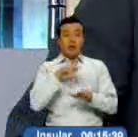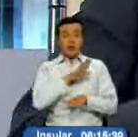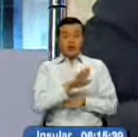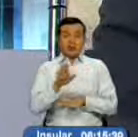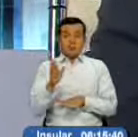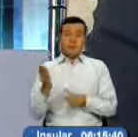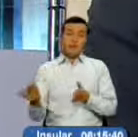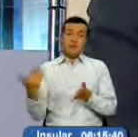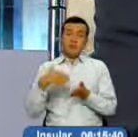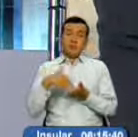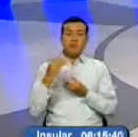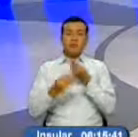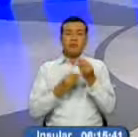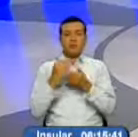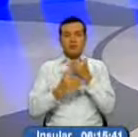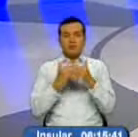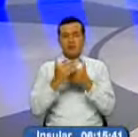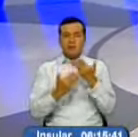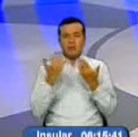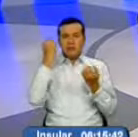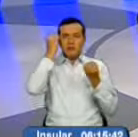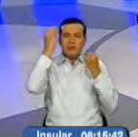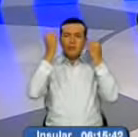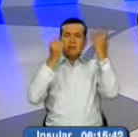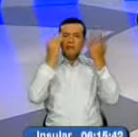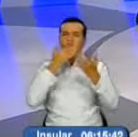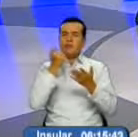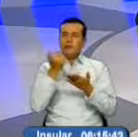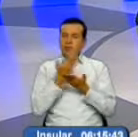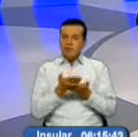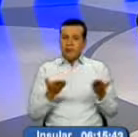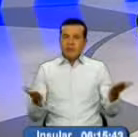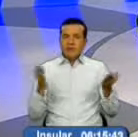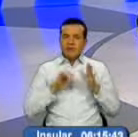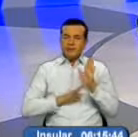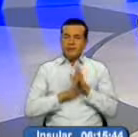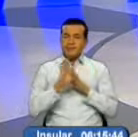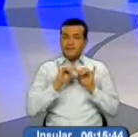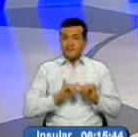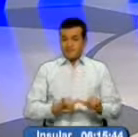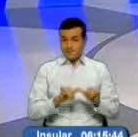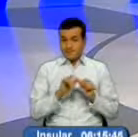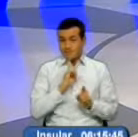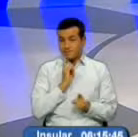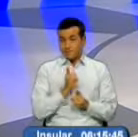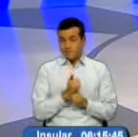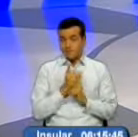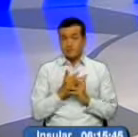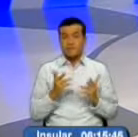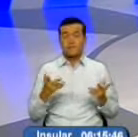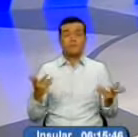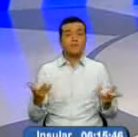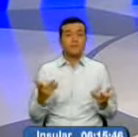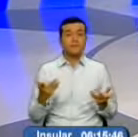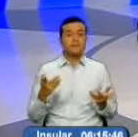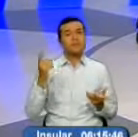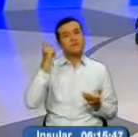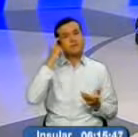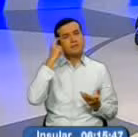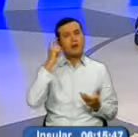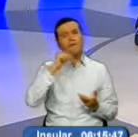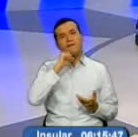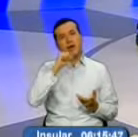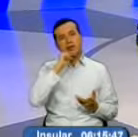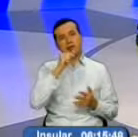vengan a establecer procesos de innovación para mejorar productividades y competitividades. Y en ese sentido todavía veo que hay una